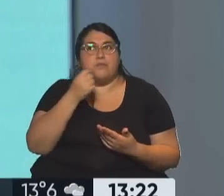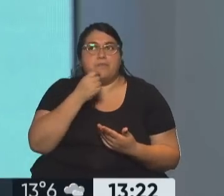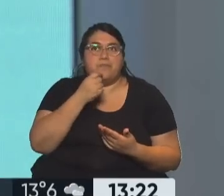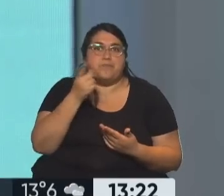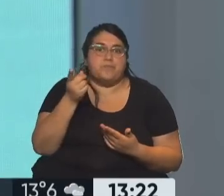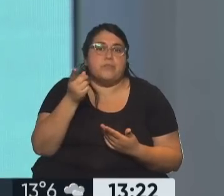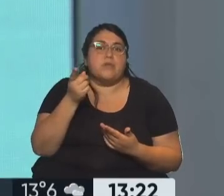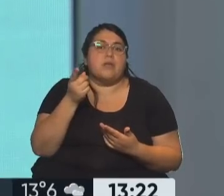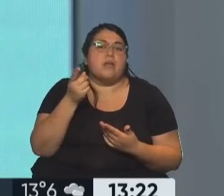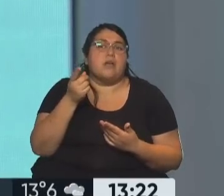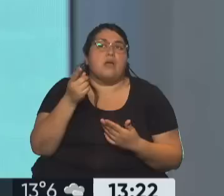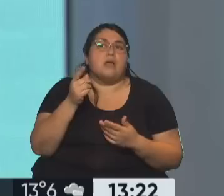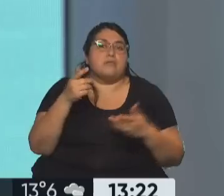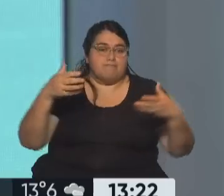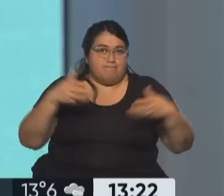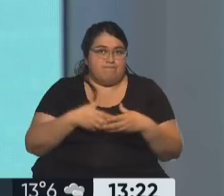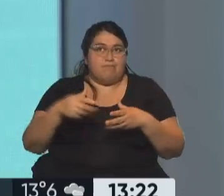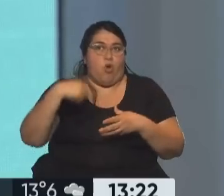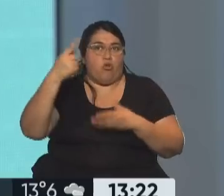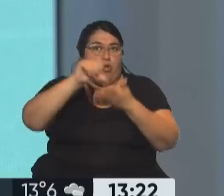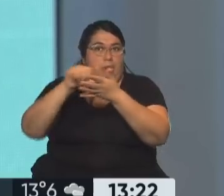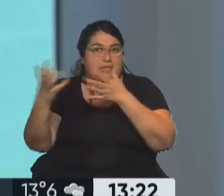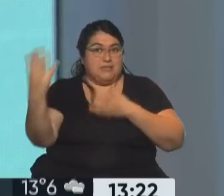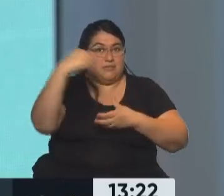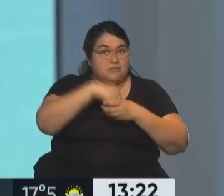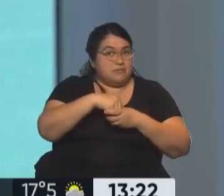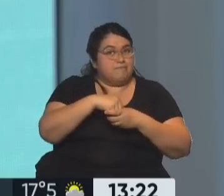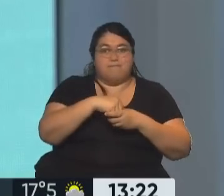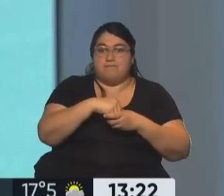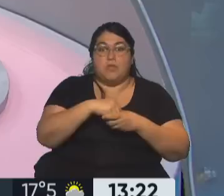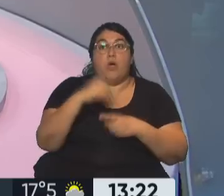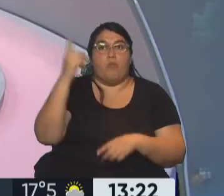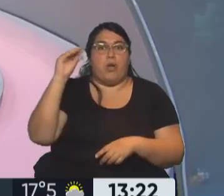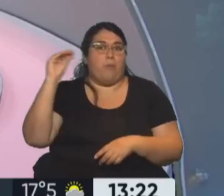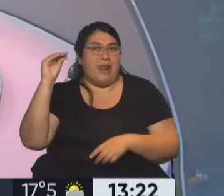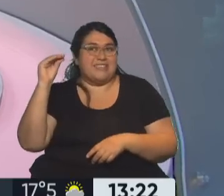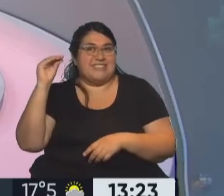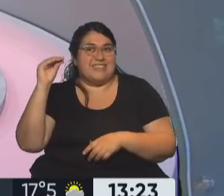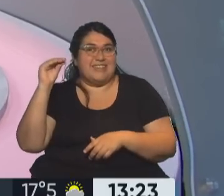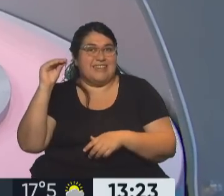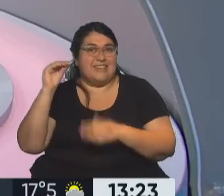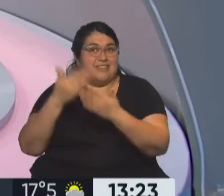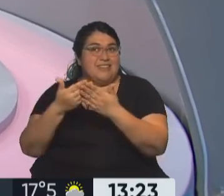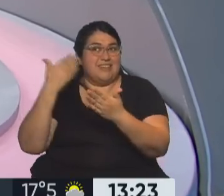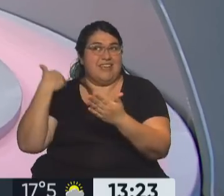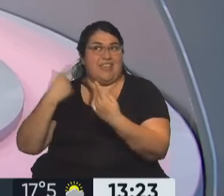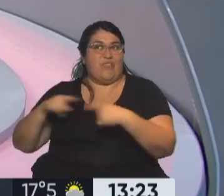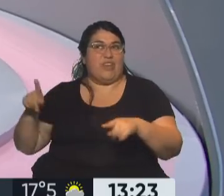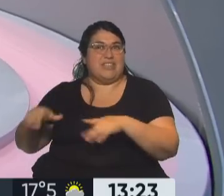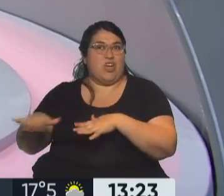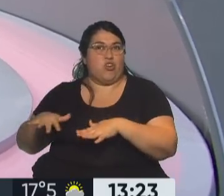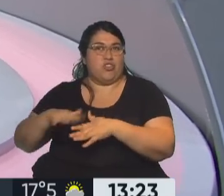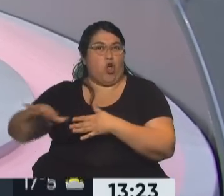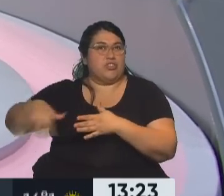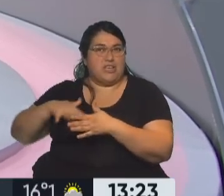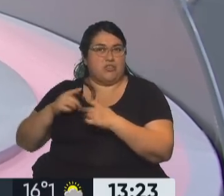de favorecer este ingreso de otros países? Bueno, simplemente porque Brasil no es el mismo Brasil de hace 10 o 12 años y porque sobre